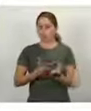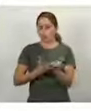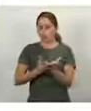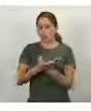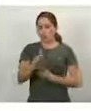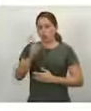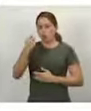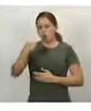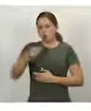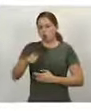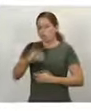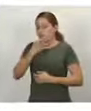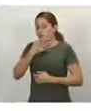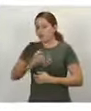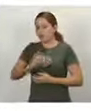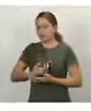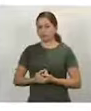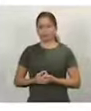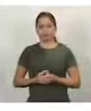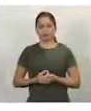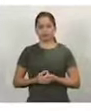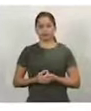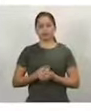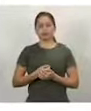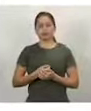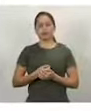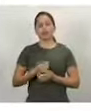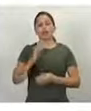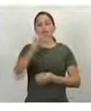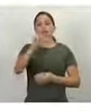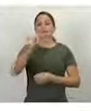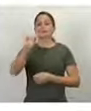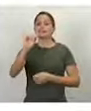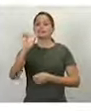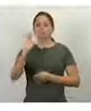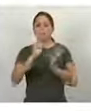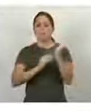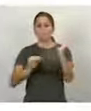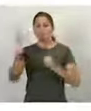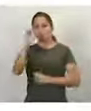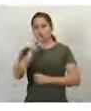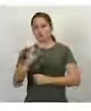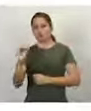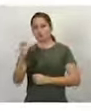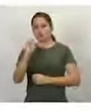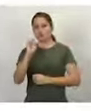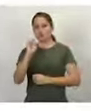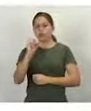juicio contra Fidel. El 16 de octubre de